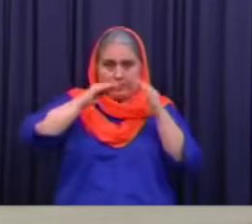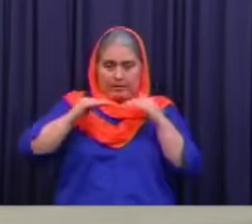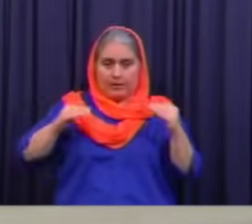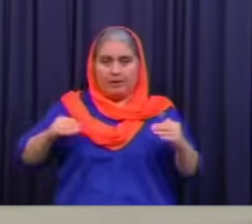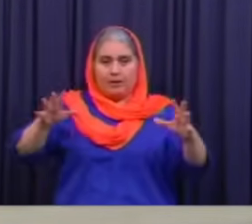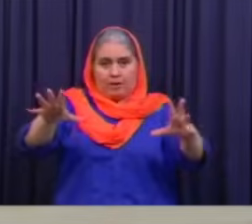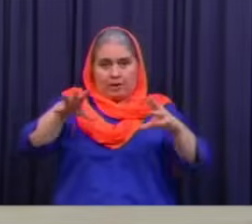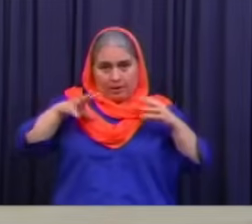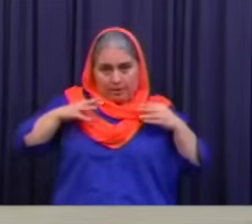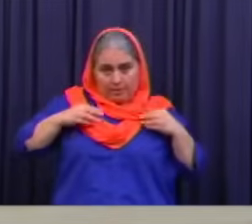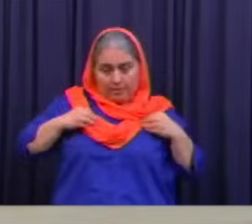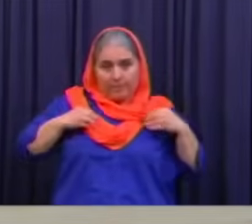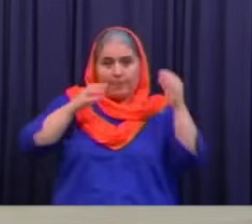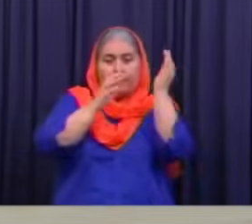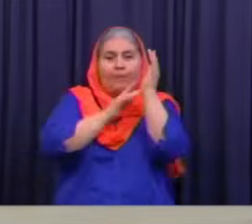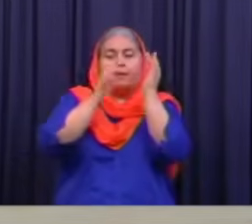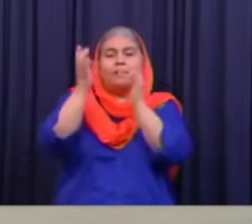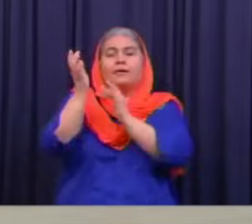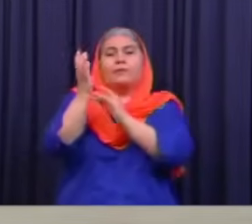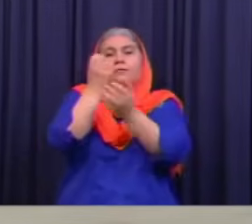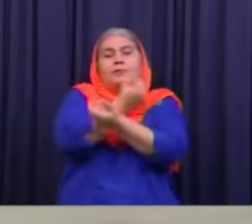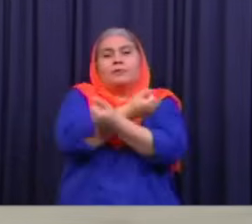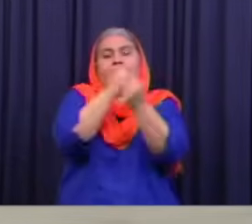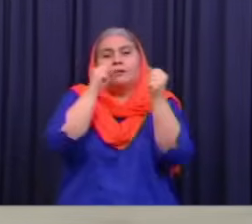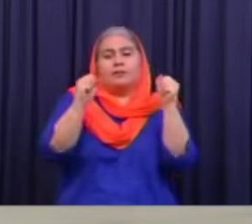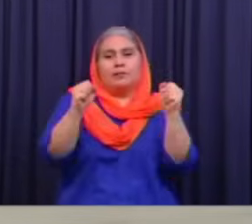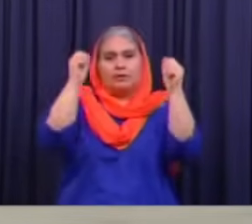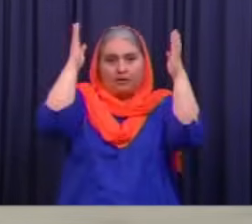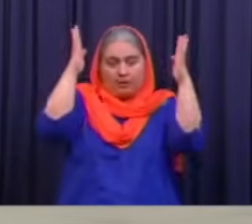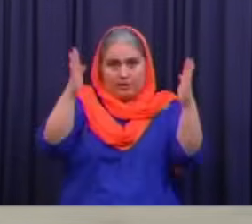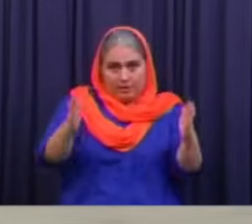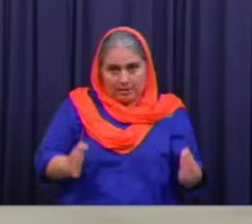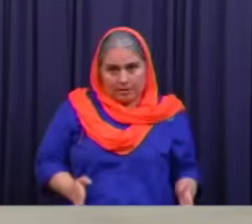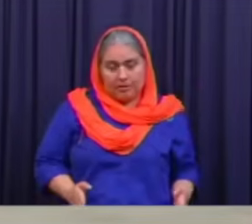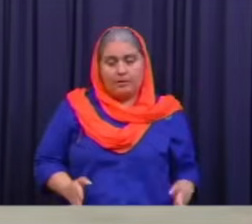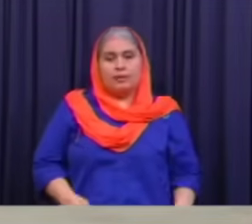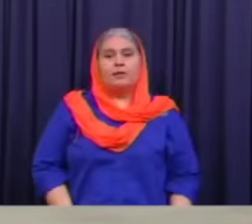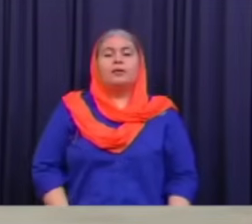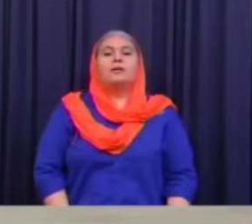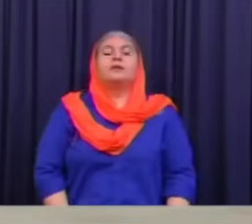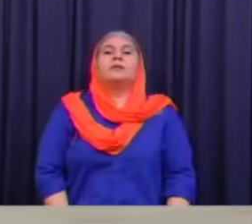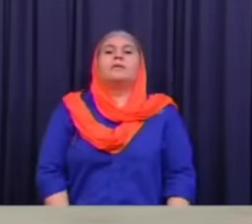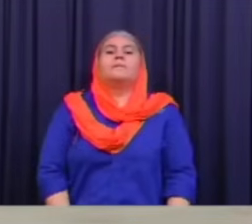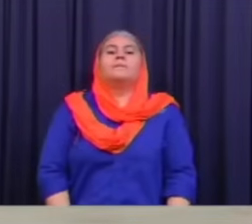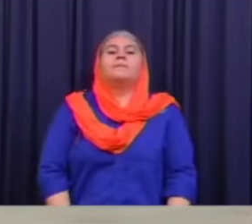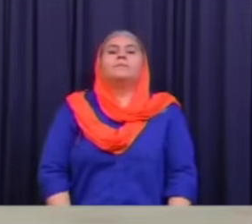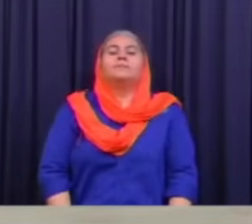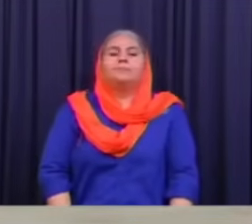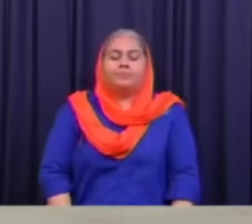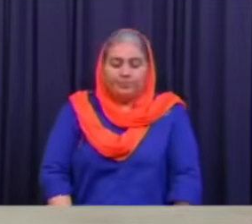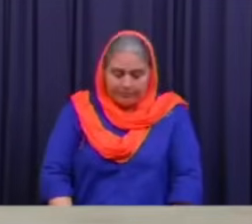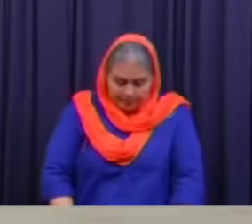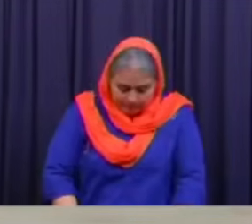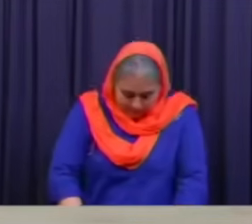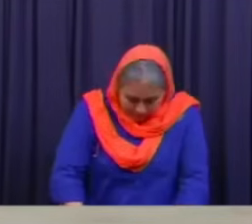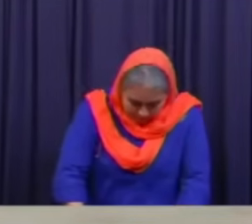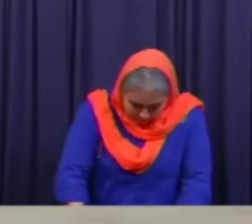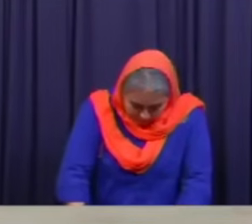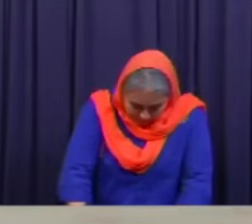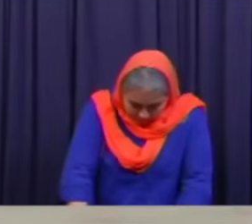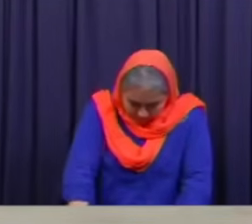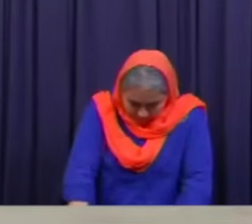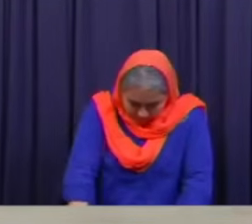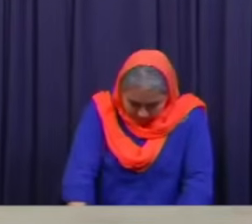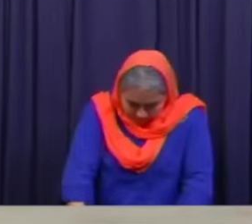tarde un hermano se acerca si los podemos atender de este lado por favor Gloria a Dios alguien de la